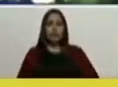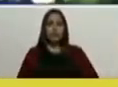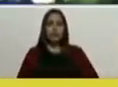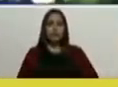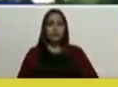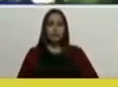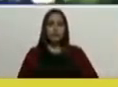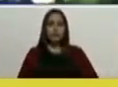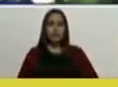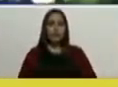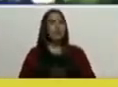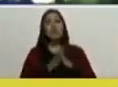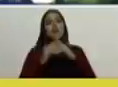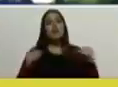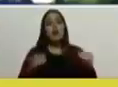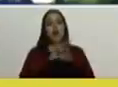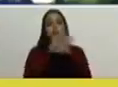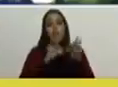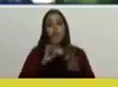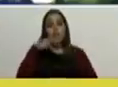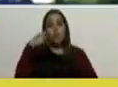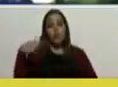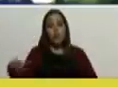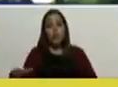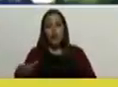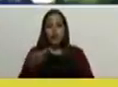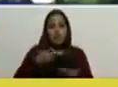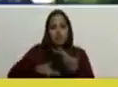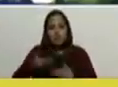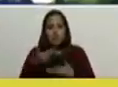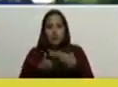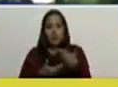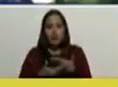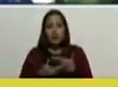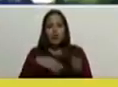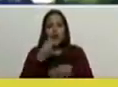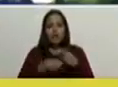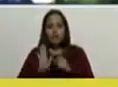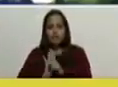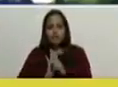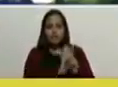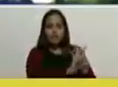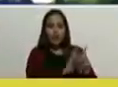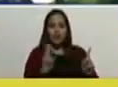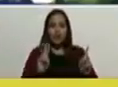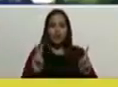y toda la maquinaria política, diplomática para un aislamiento mundial.